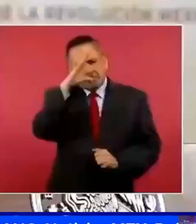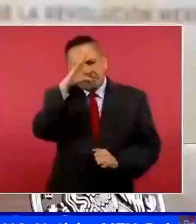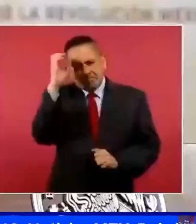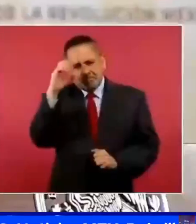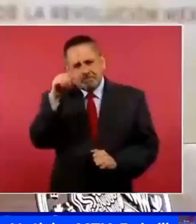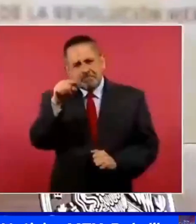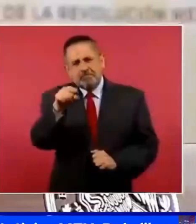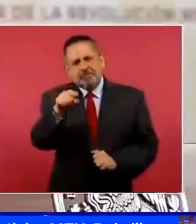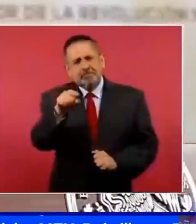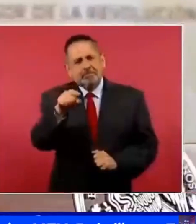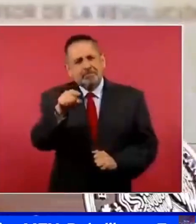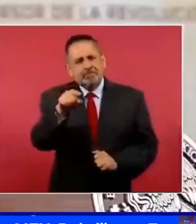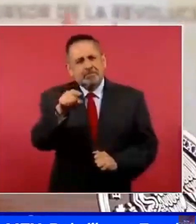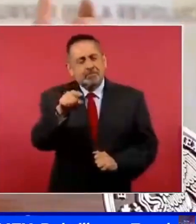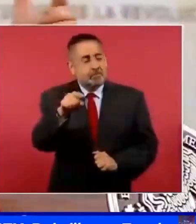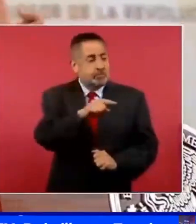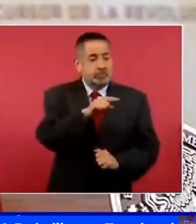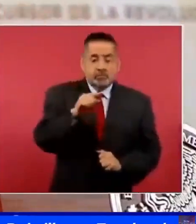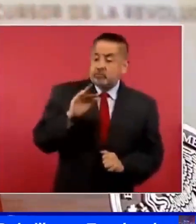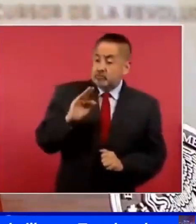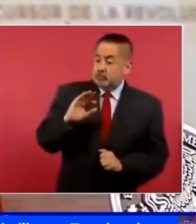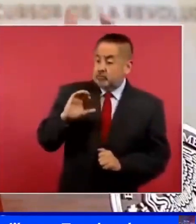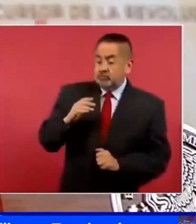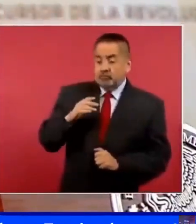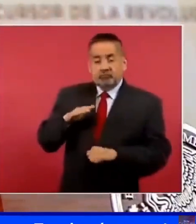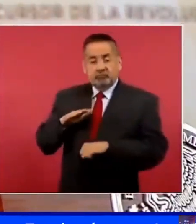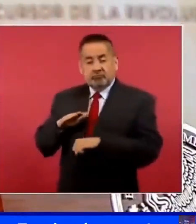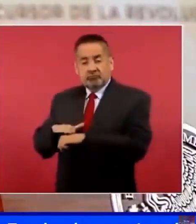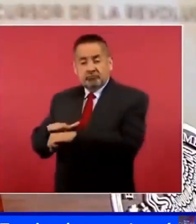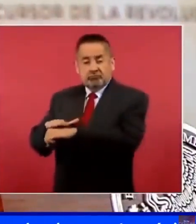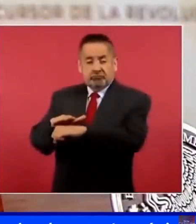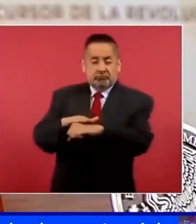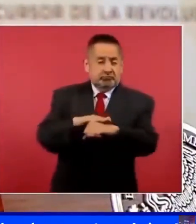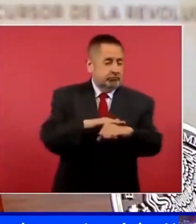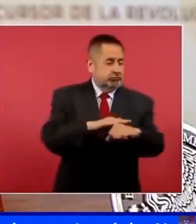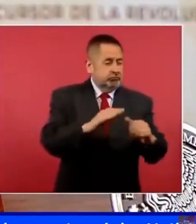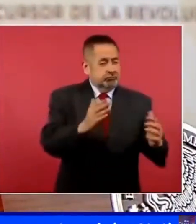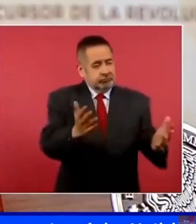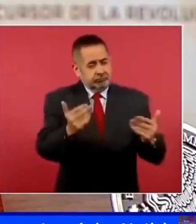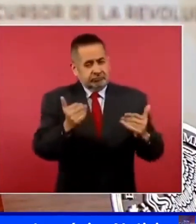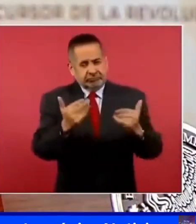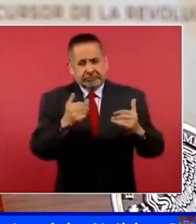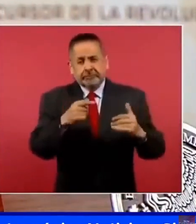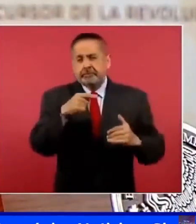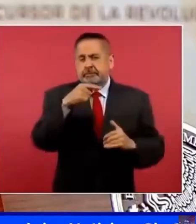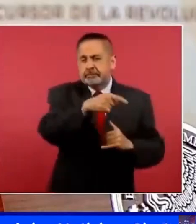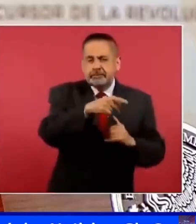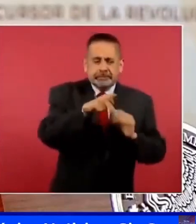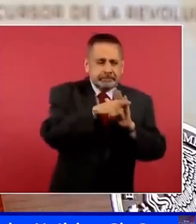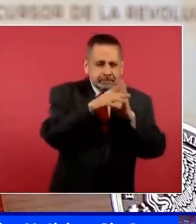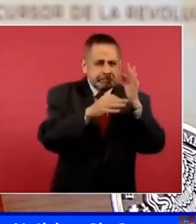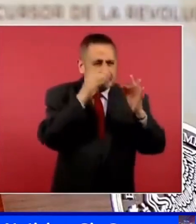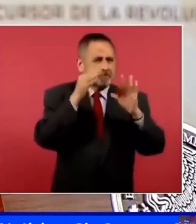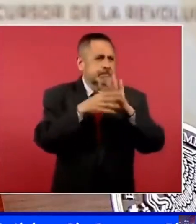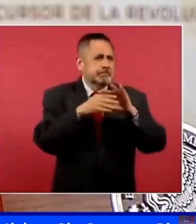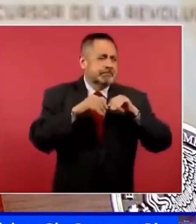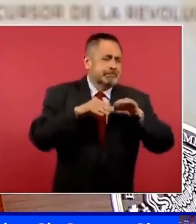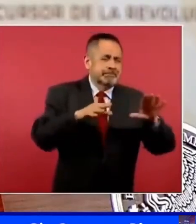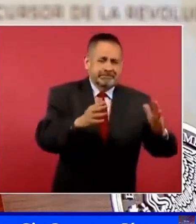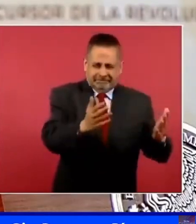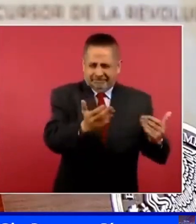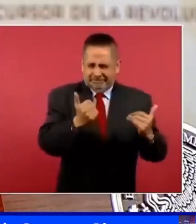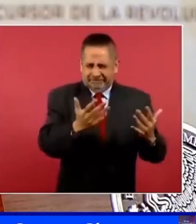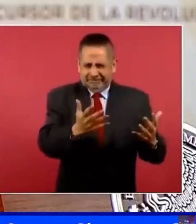Adriana. En donde convoca a todos los medios de información